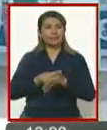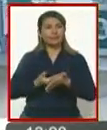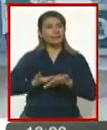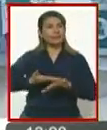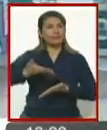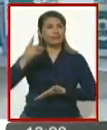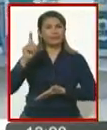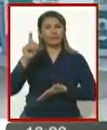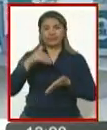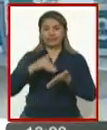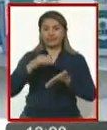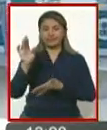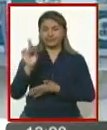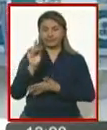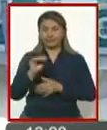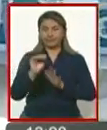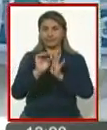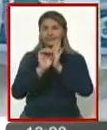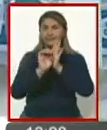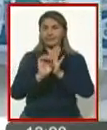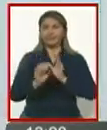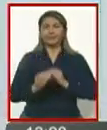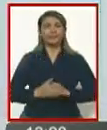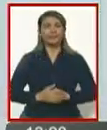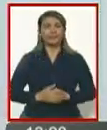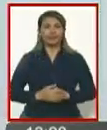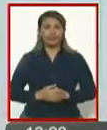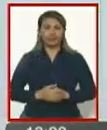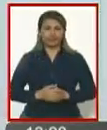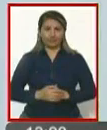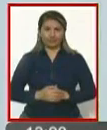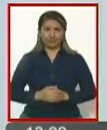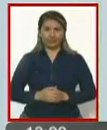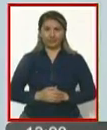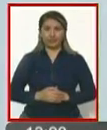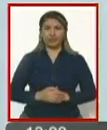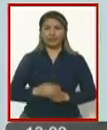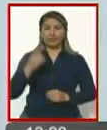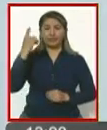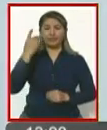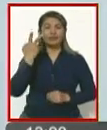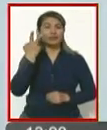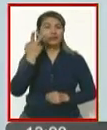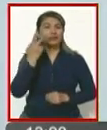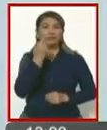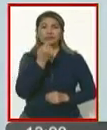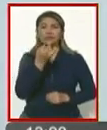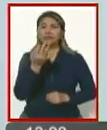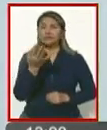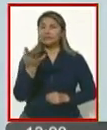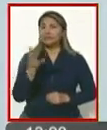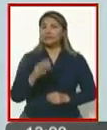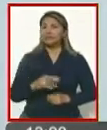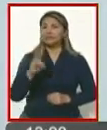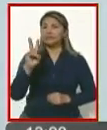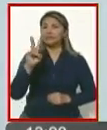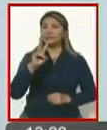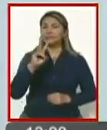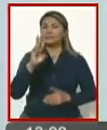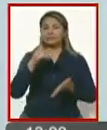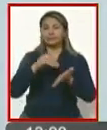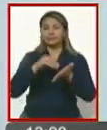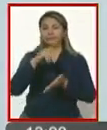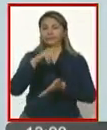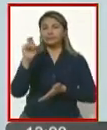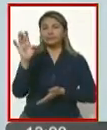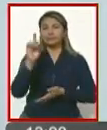de los 1.000 bolivianos. Por ejemplo, en la clínica Oncor para revisión de unos tacos, 2.100